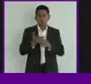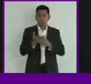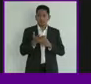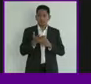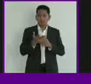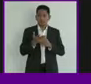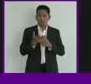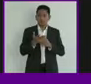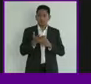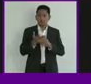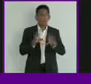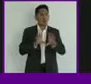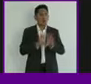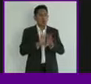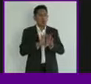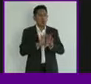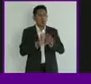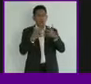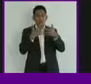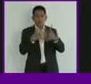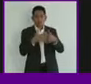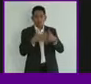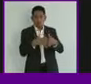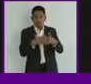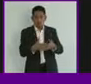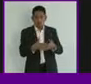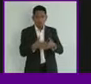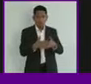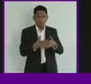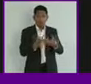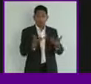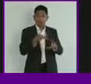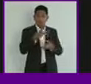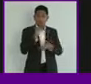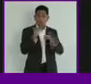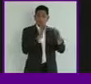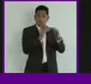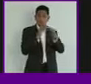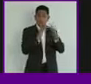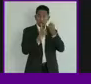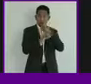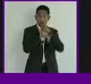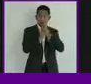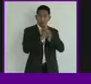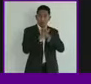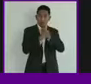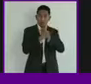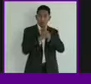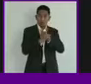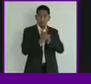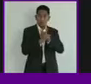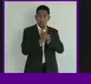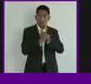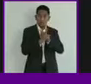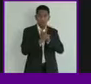las que se enfrenta la democracia, la falta de interés, educación, en las diferencias